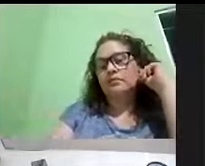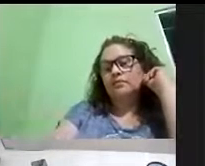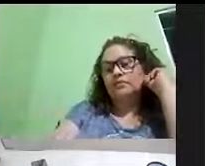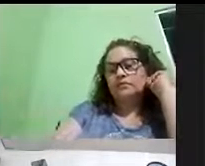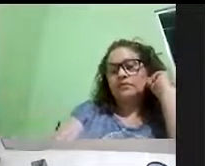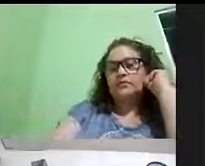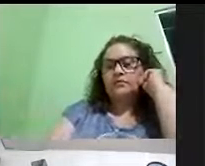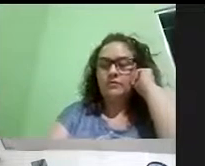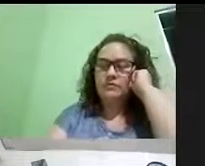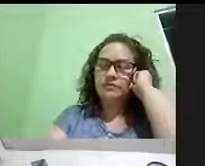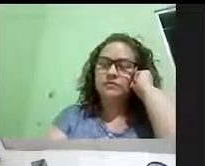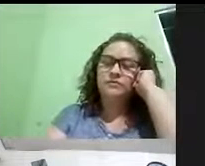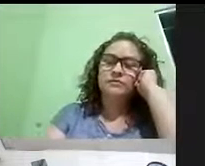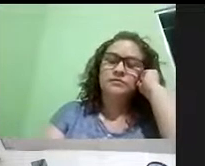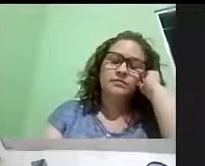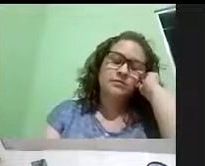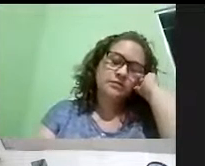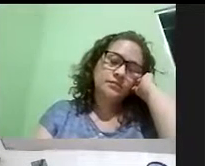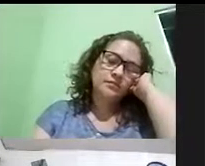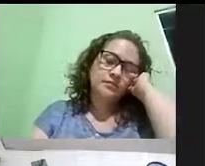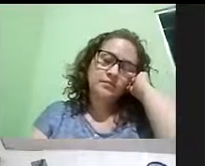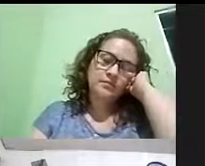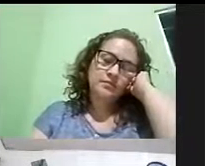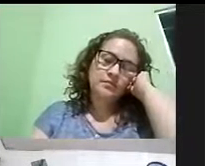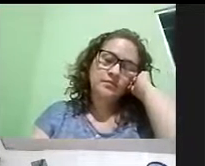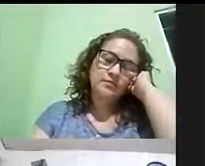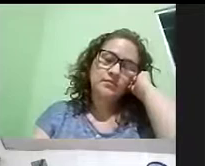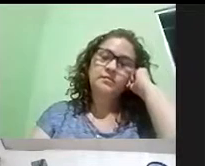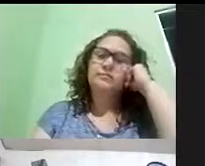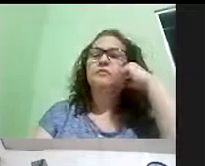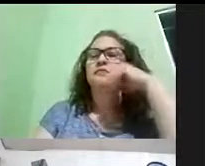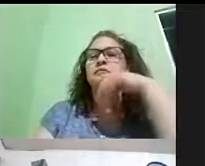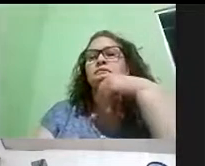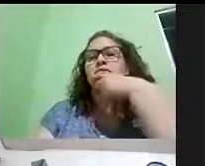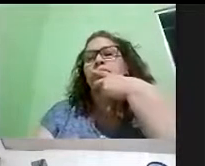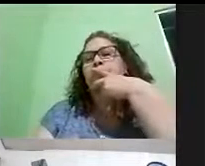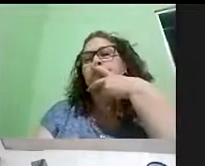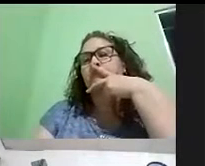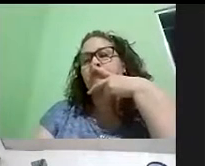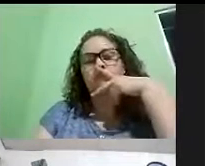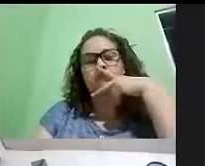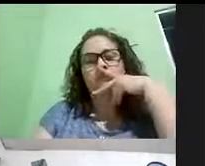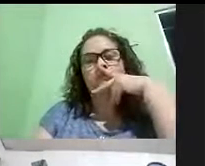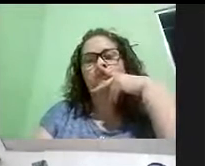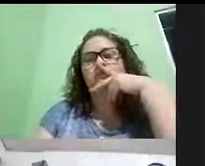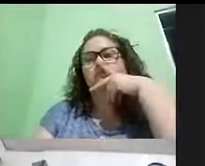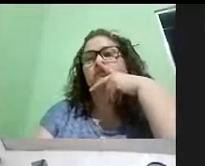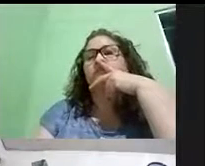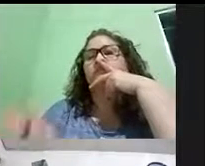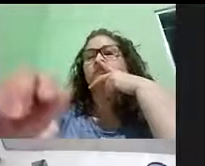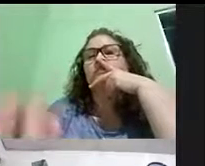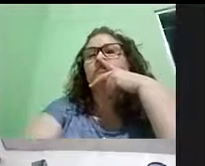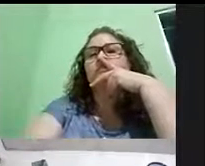acerca de lo que hicimos hoy, estamos abiertos. Y si no, have a good night, all of you, ¿ok?